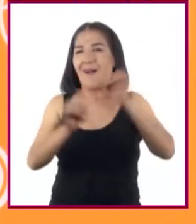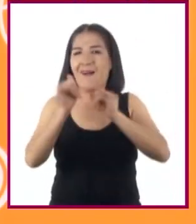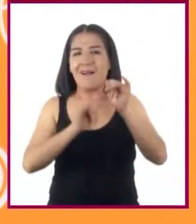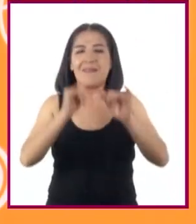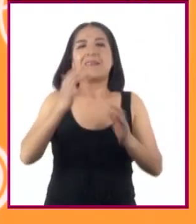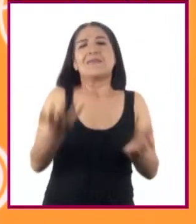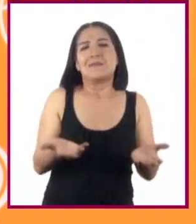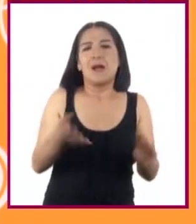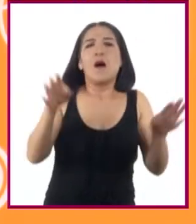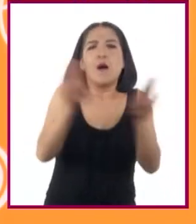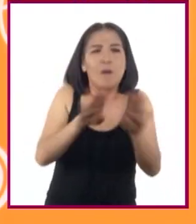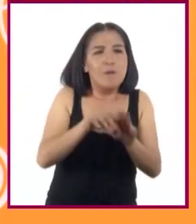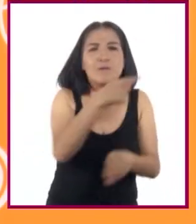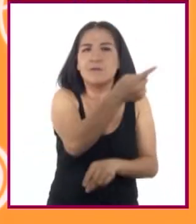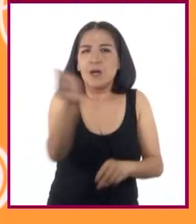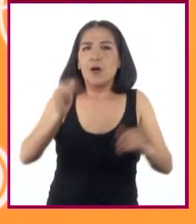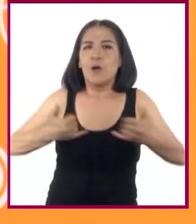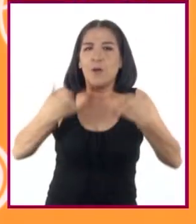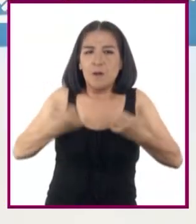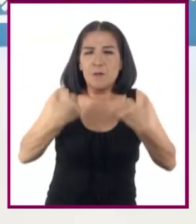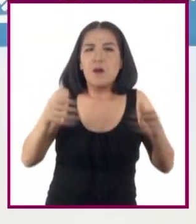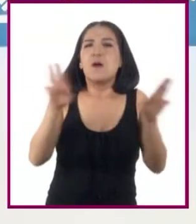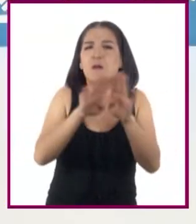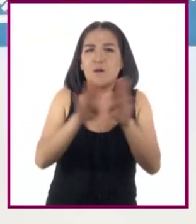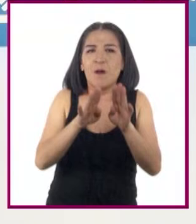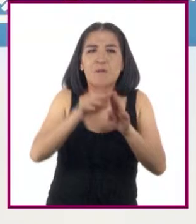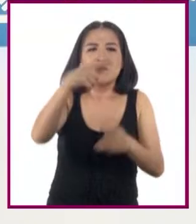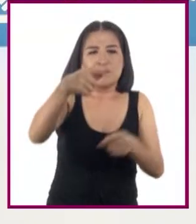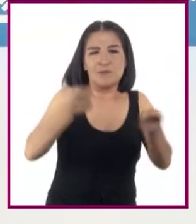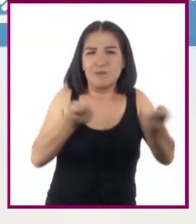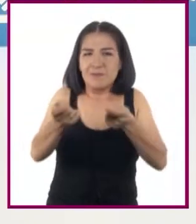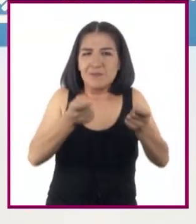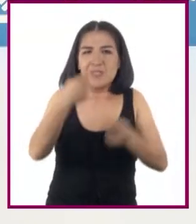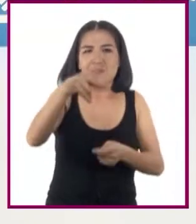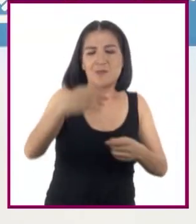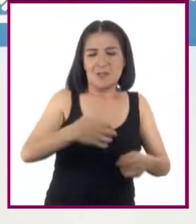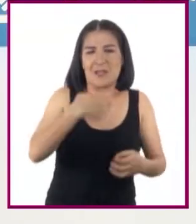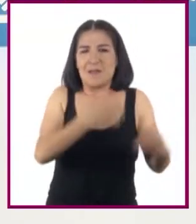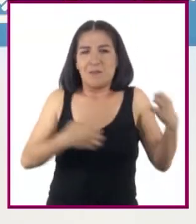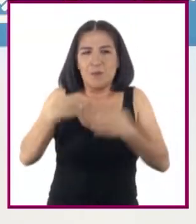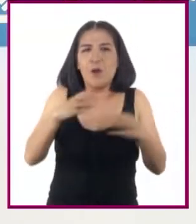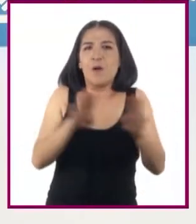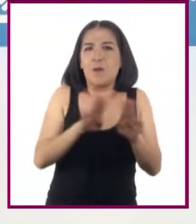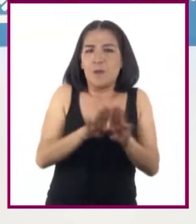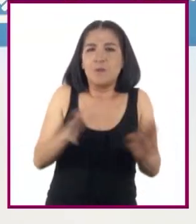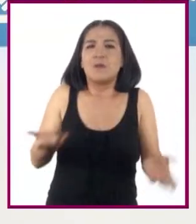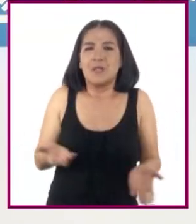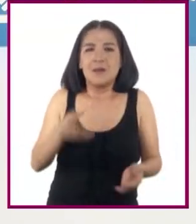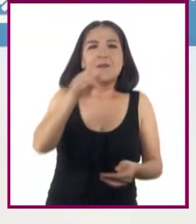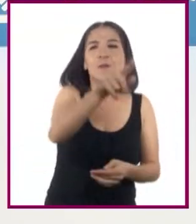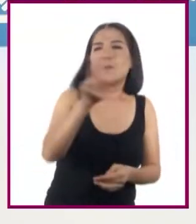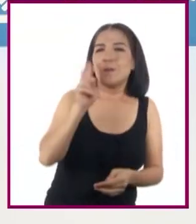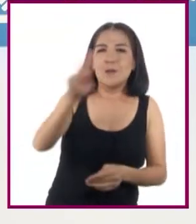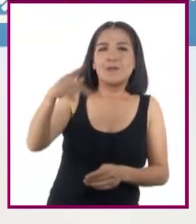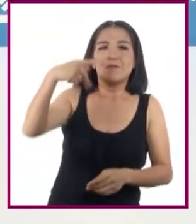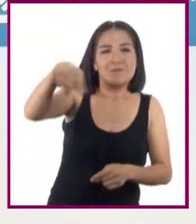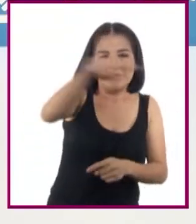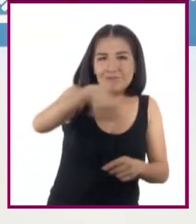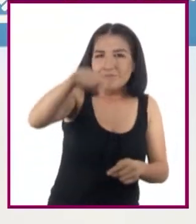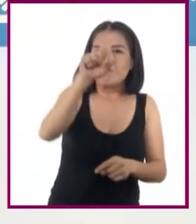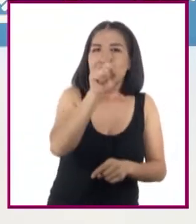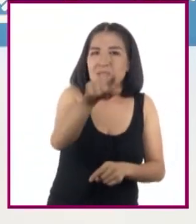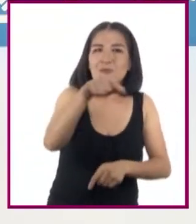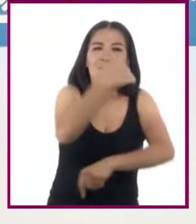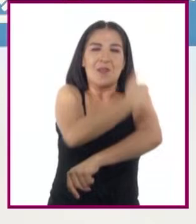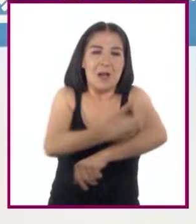estudiantes, ¿cómo manejan sus emociones? Exacto. Podrían observar cómo lo hacen también otras personas de su familia o